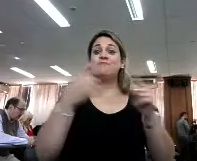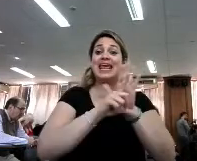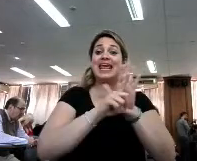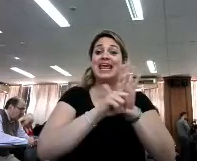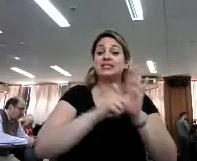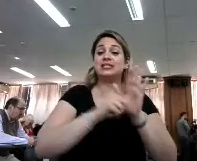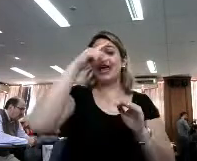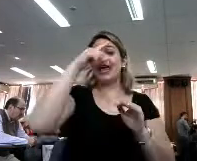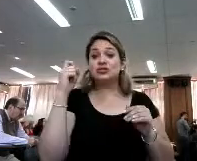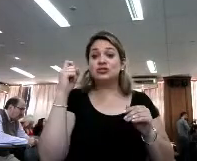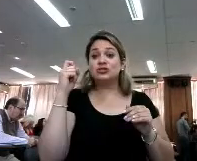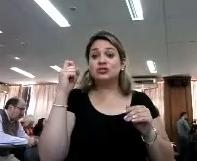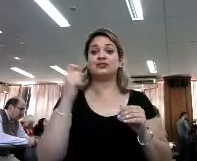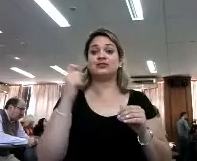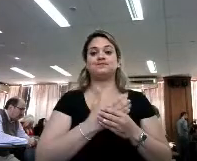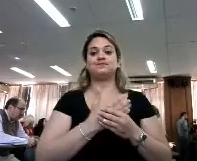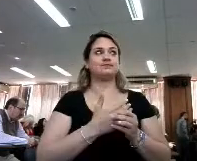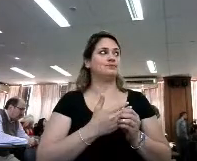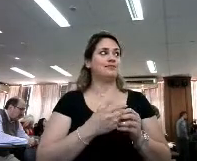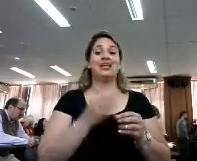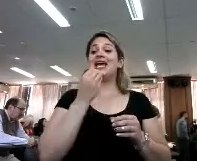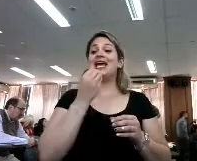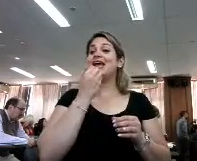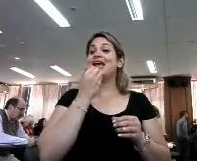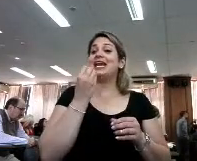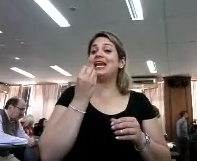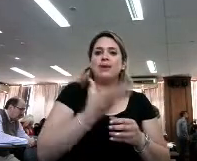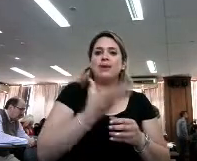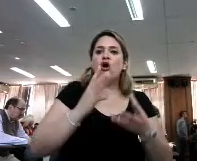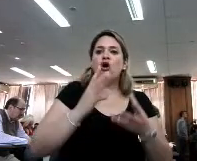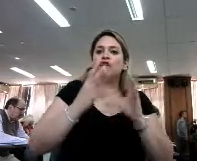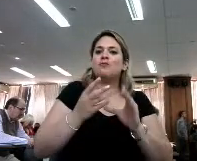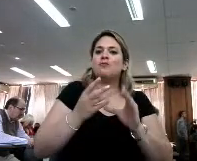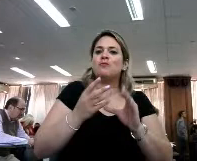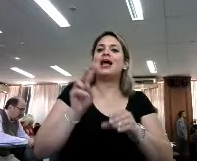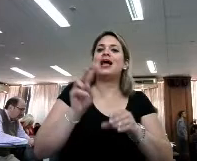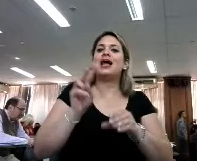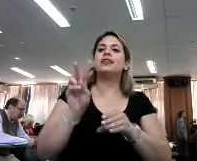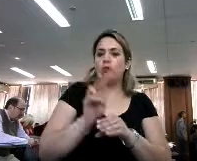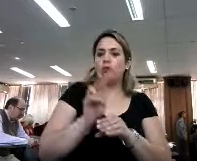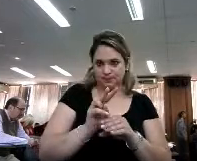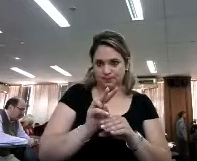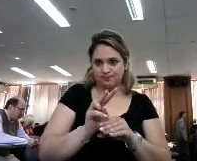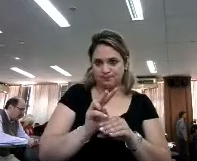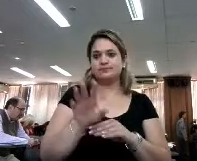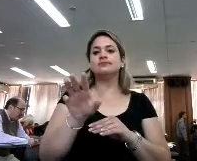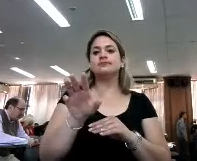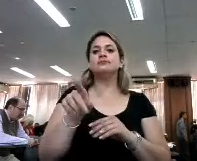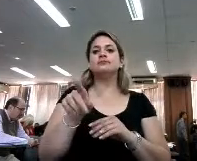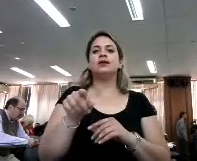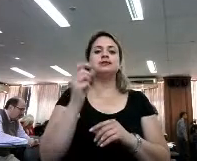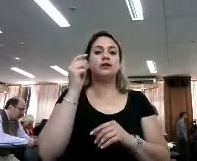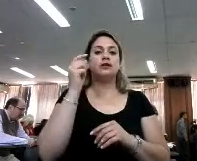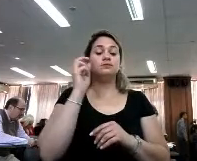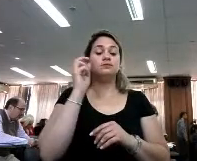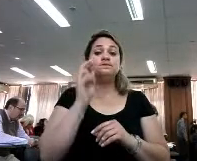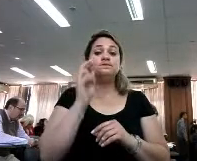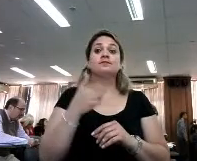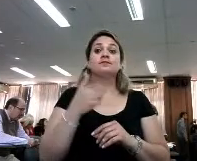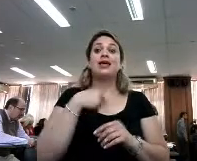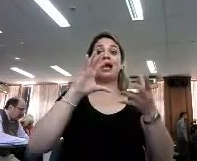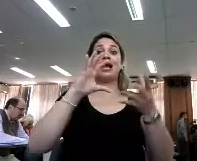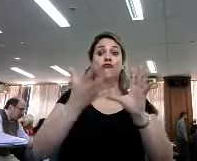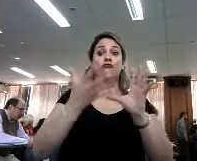nacionales la mejor forma de protección. Y miren ustedes que a diferencia de otros